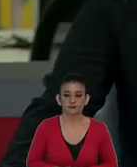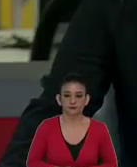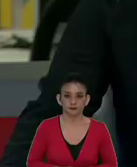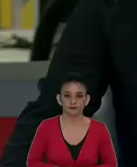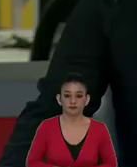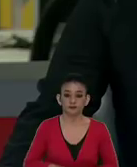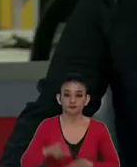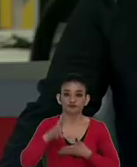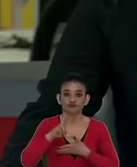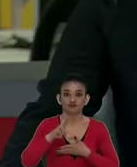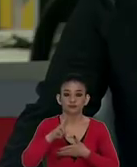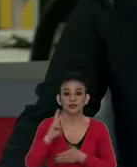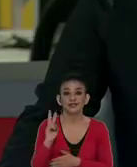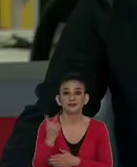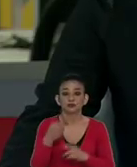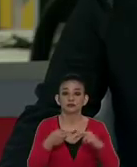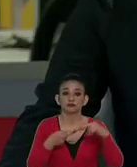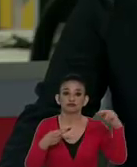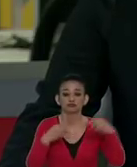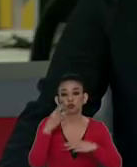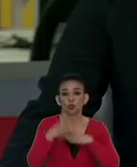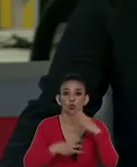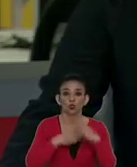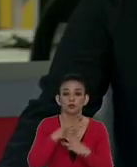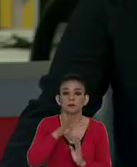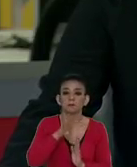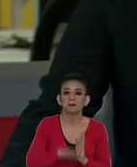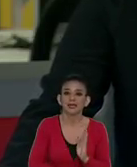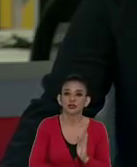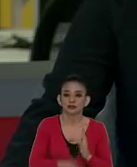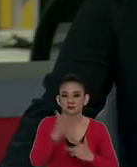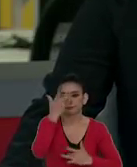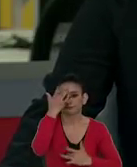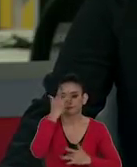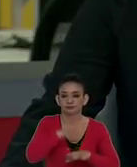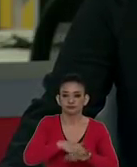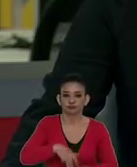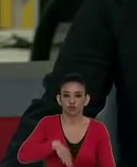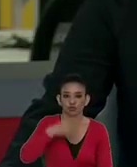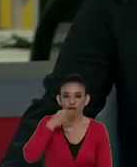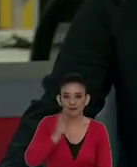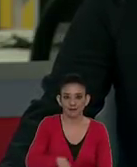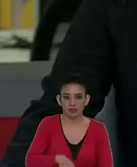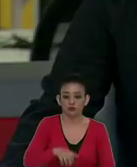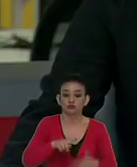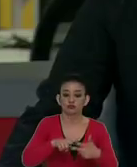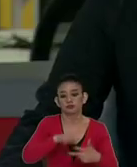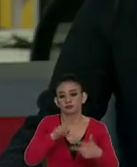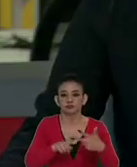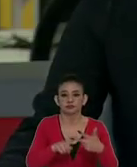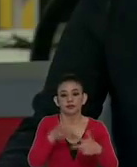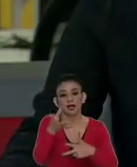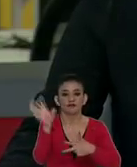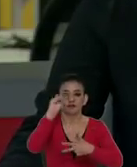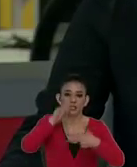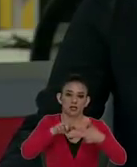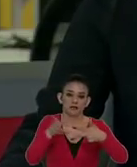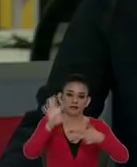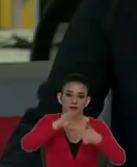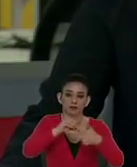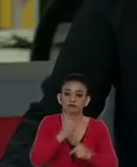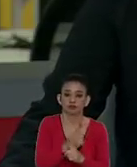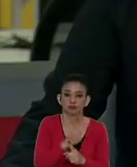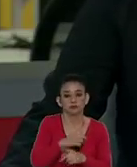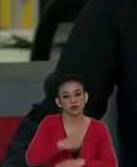Latinoamérica es la segunda región del mundo con menos afectados por el coronavirus después de África, lo que ha obligado a las autoridades a tomar